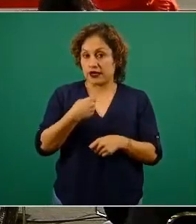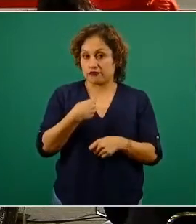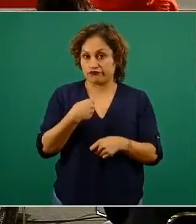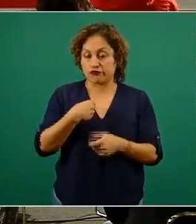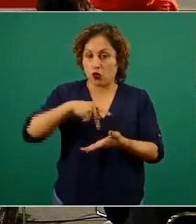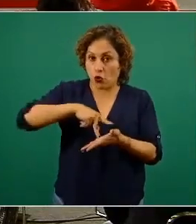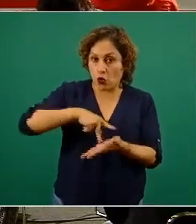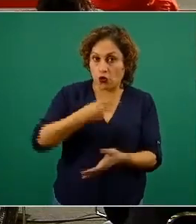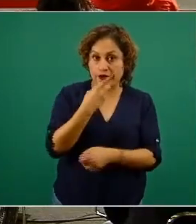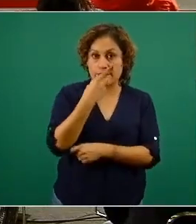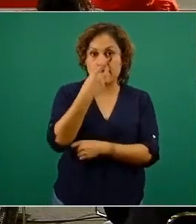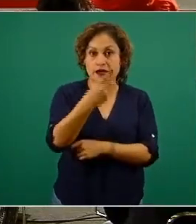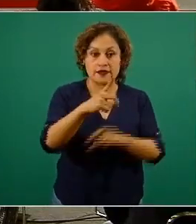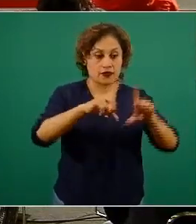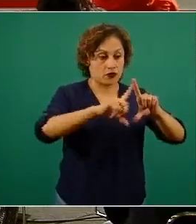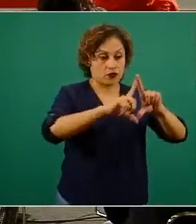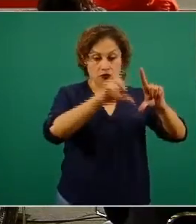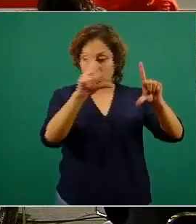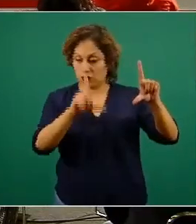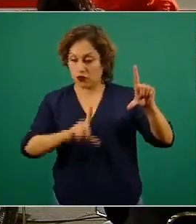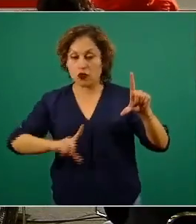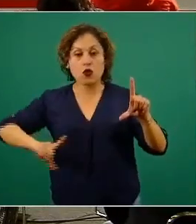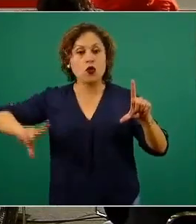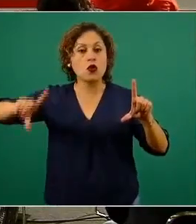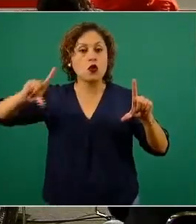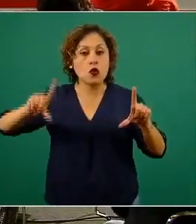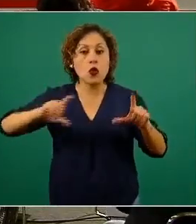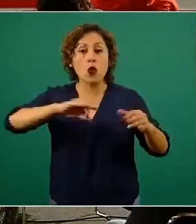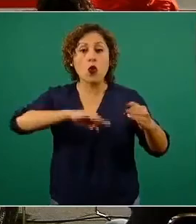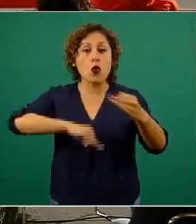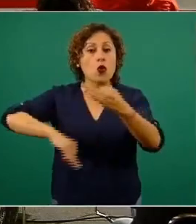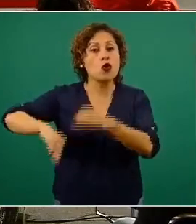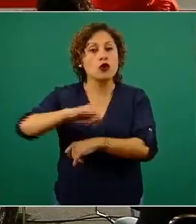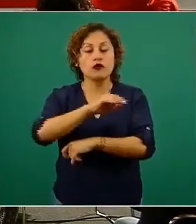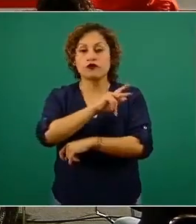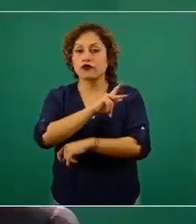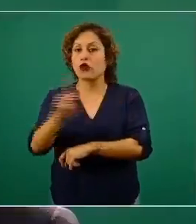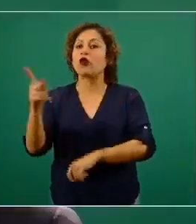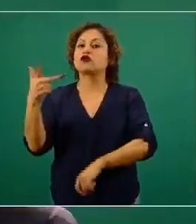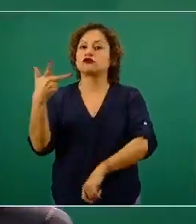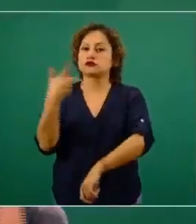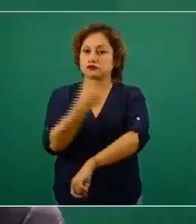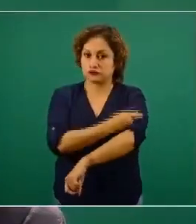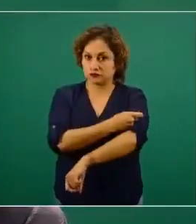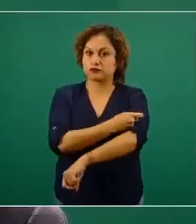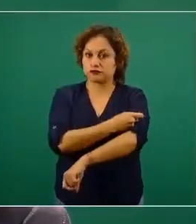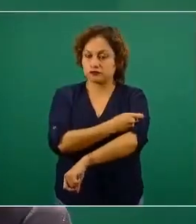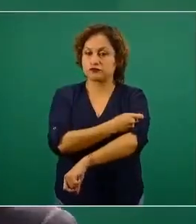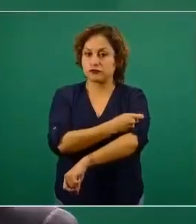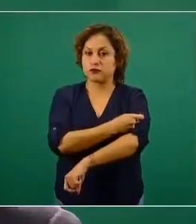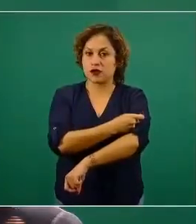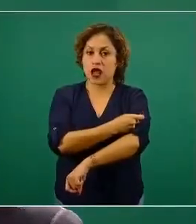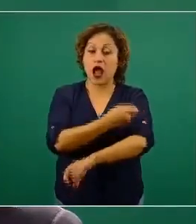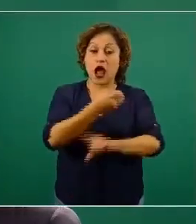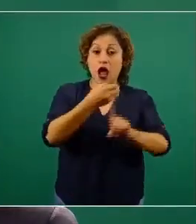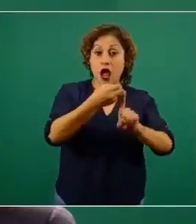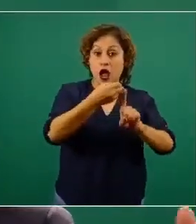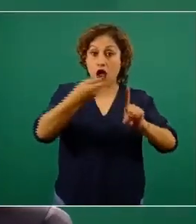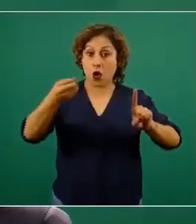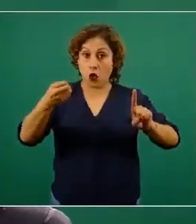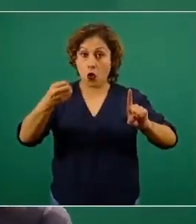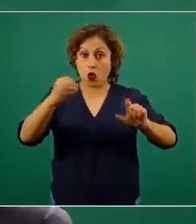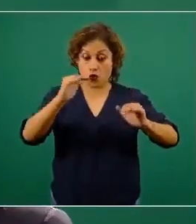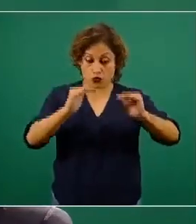reiterar, todo el territorio mexicano va a ser candidato a recibir la vacuna con el mismo grado de prioridad. El orden de